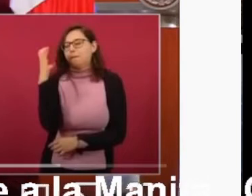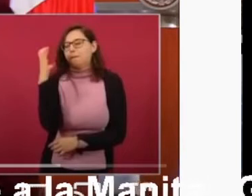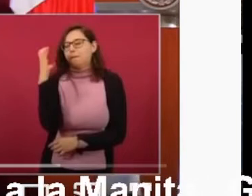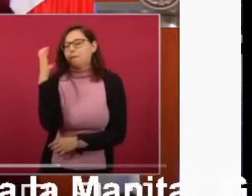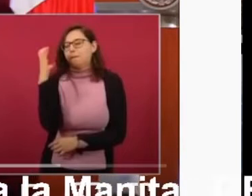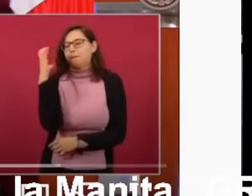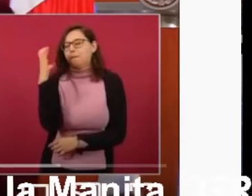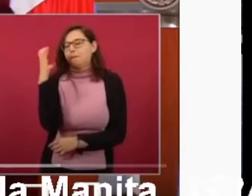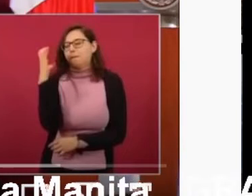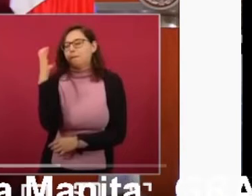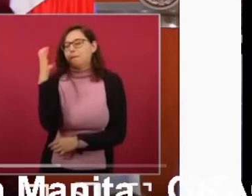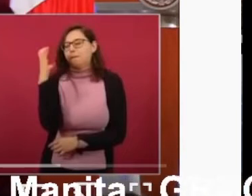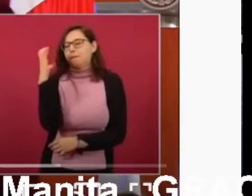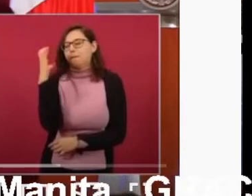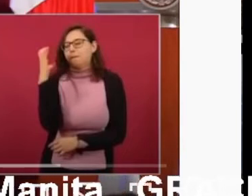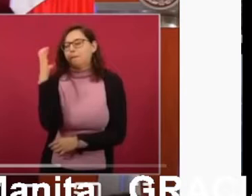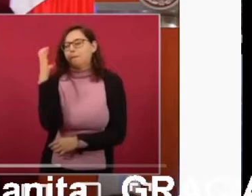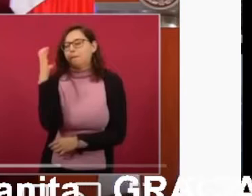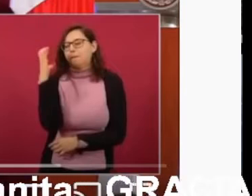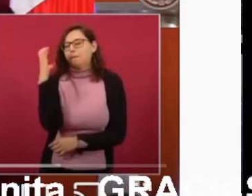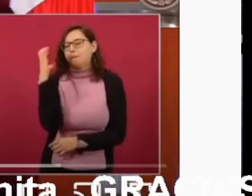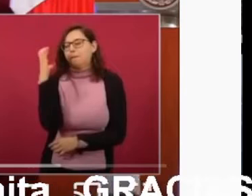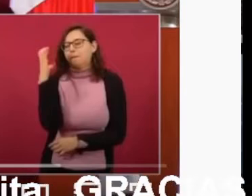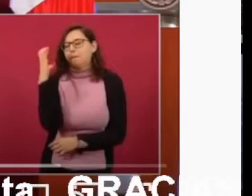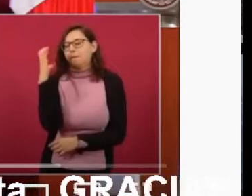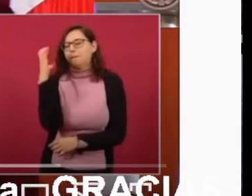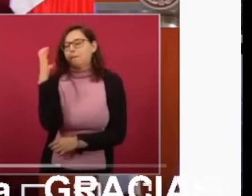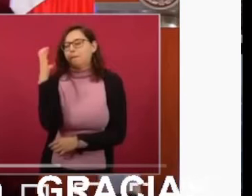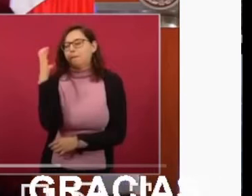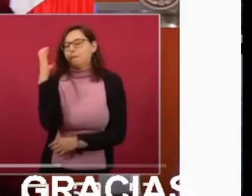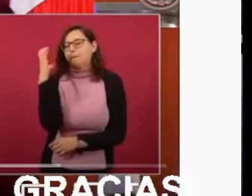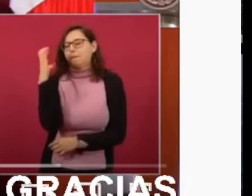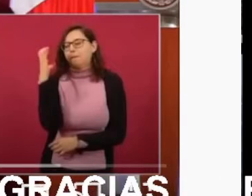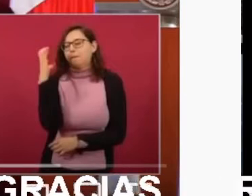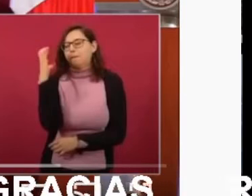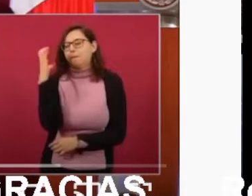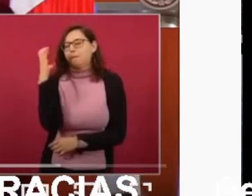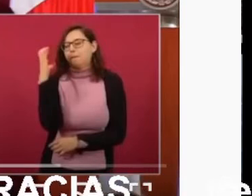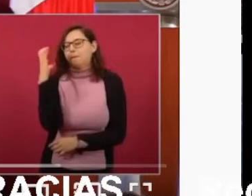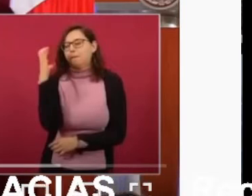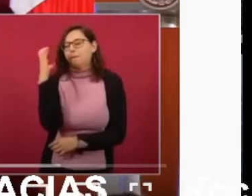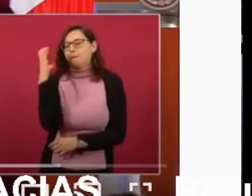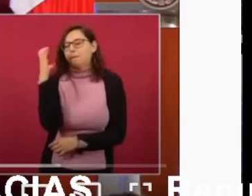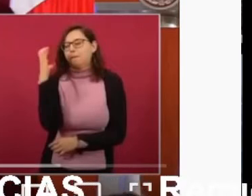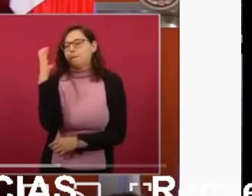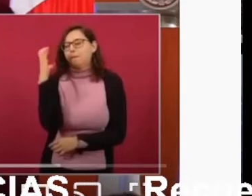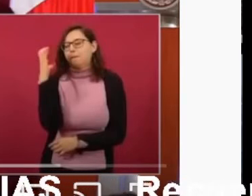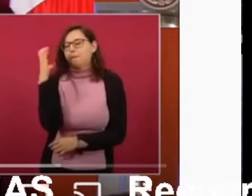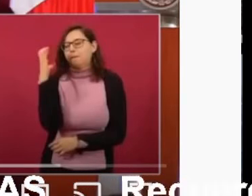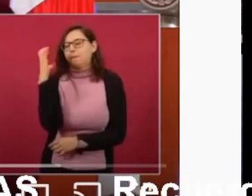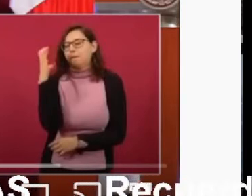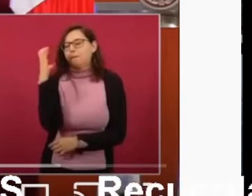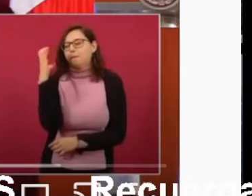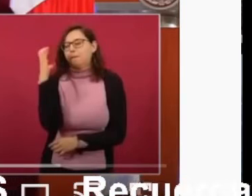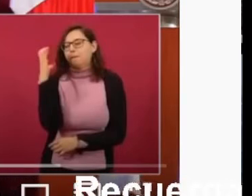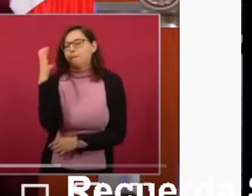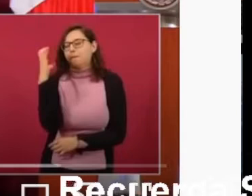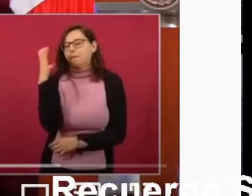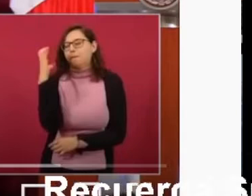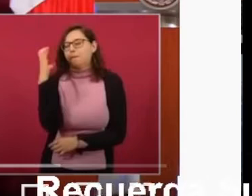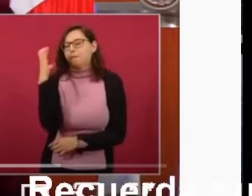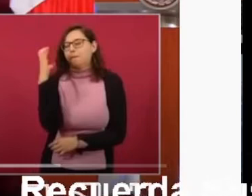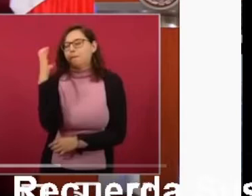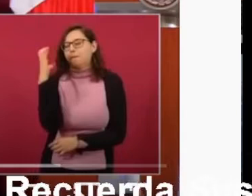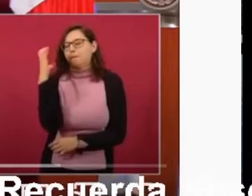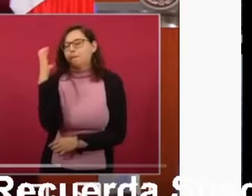porque pues así sabemos este ya está en su